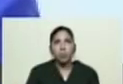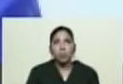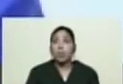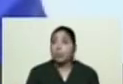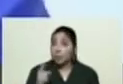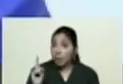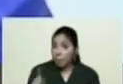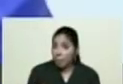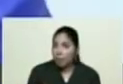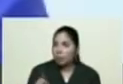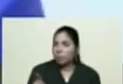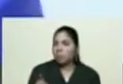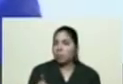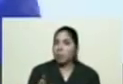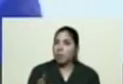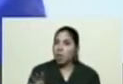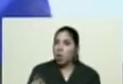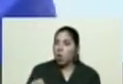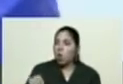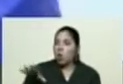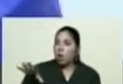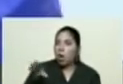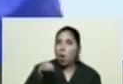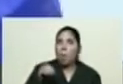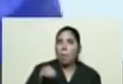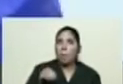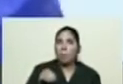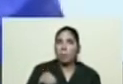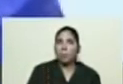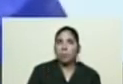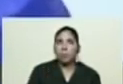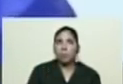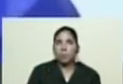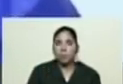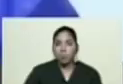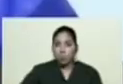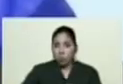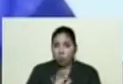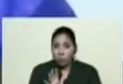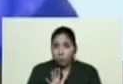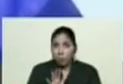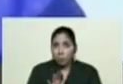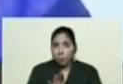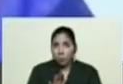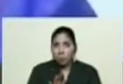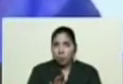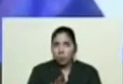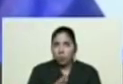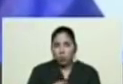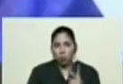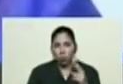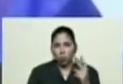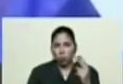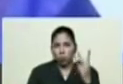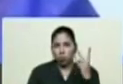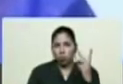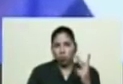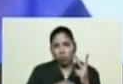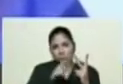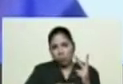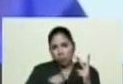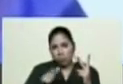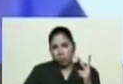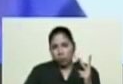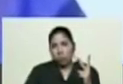maravillosa que hoy justamente estuvo sesionando el ALBA, esa dupla maravillosa que fueron